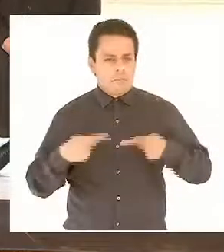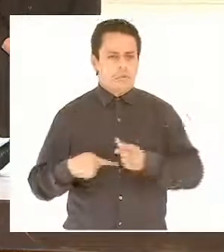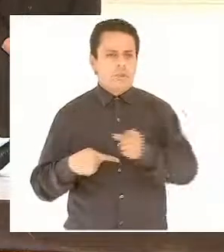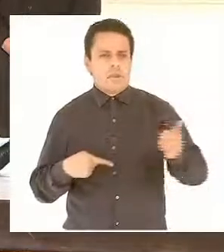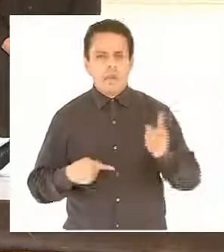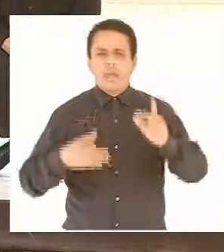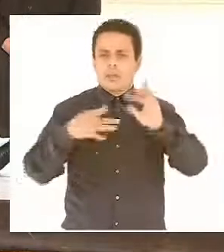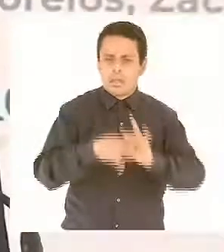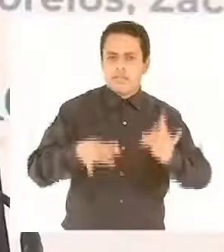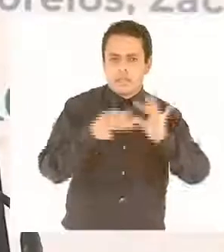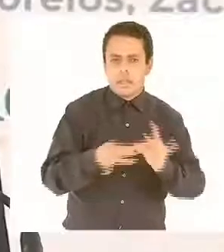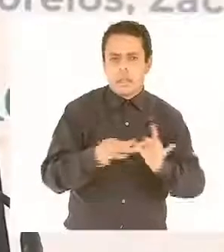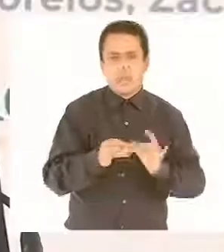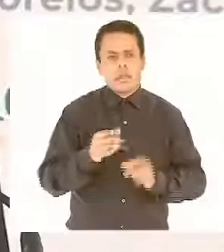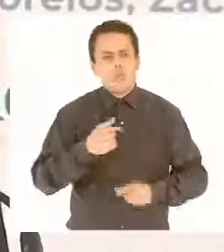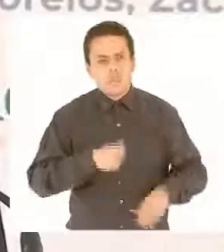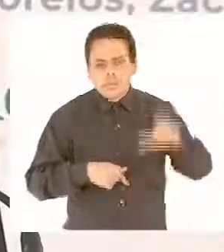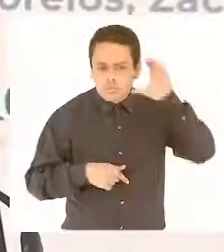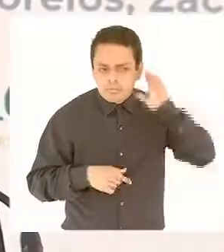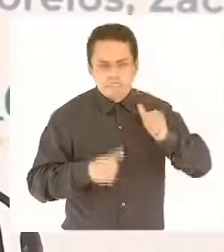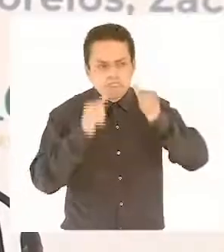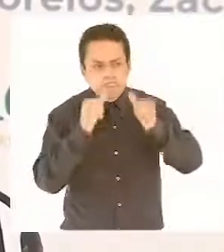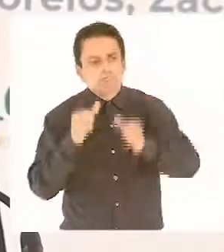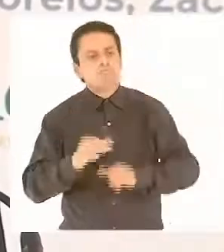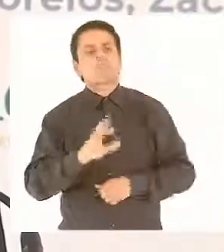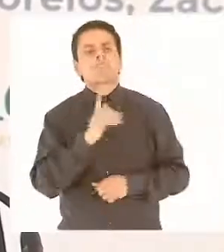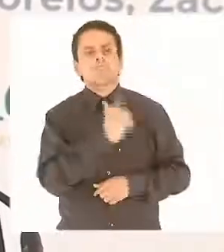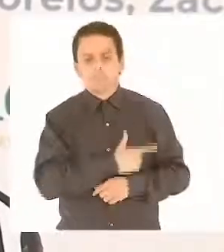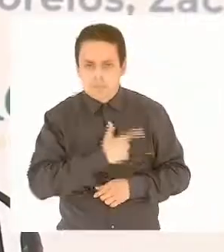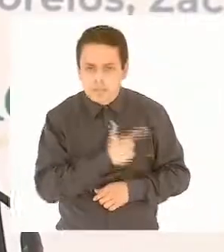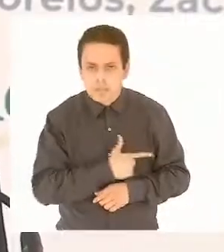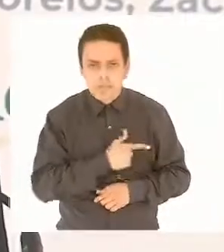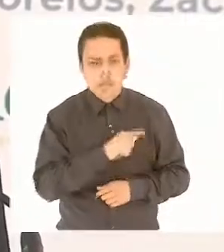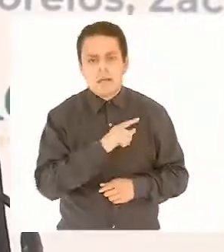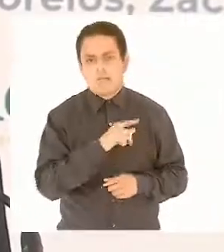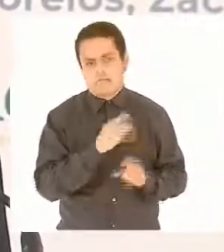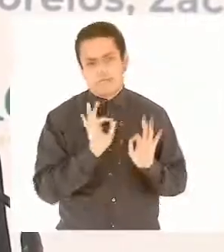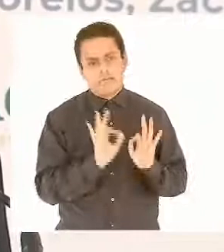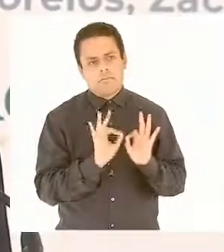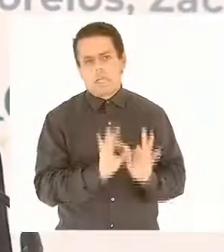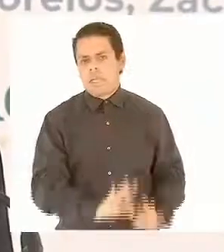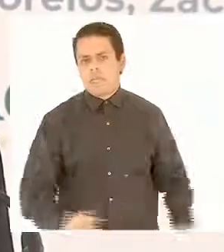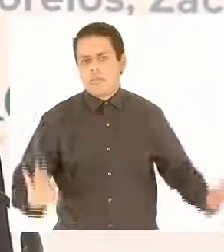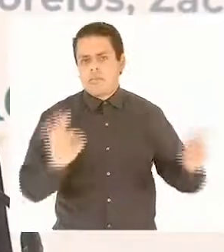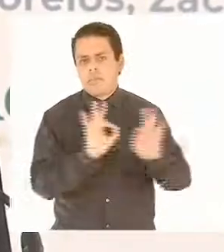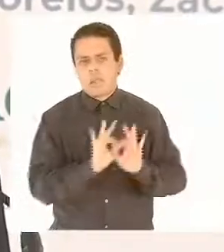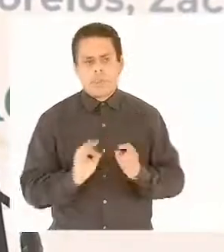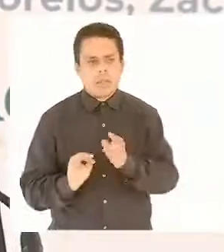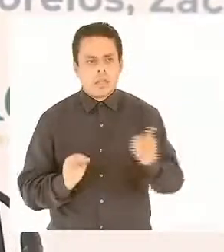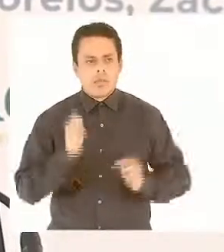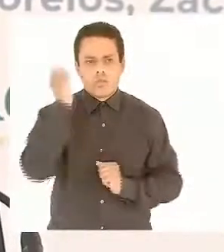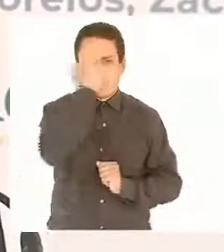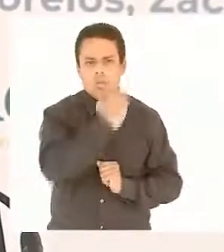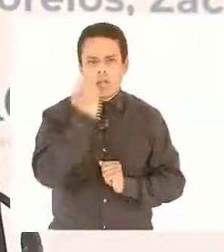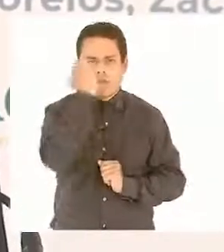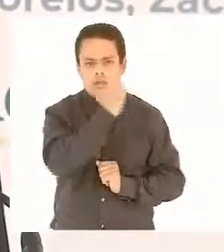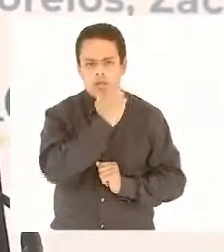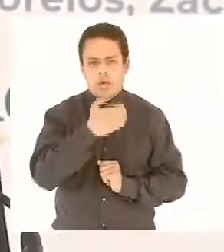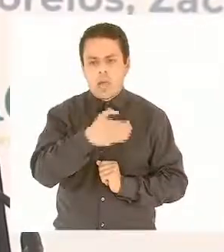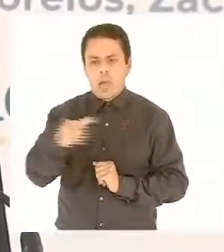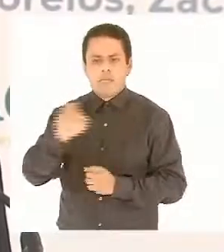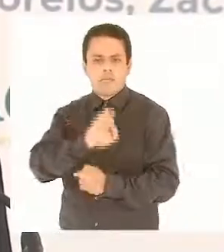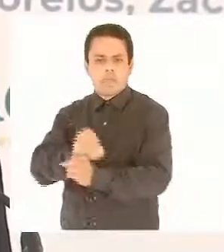la evaluación de este programa tan importante para el campo.